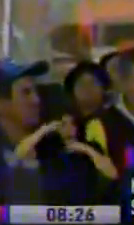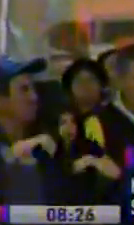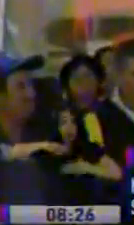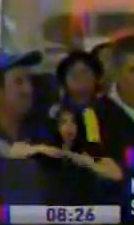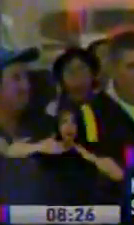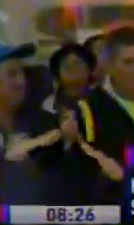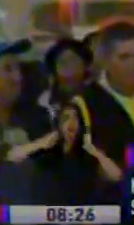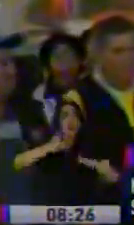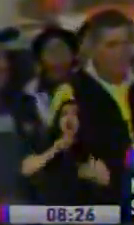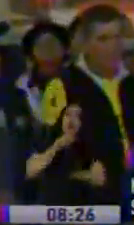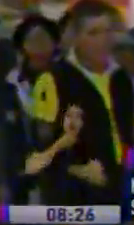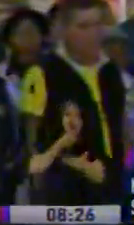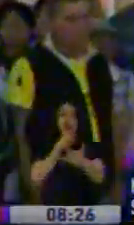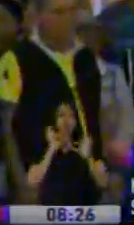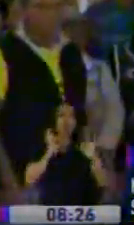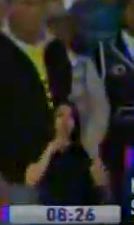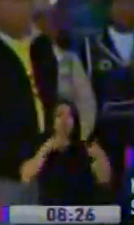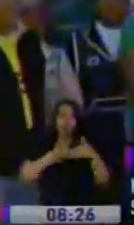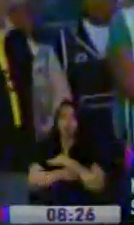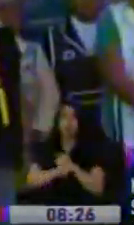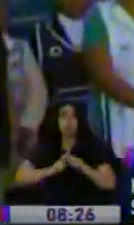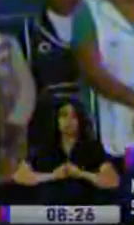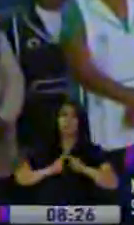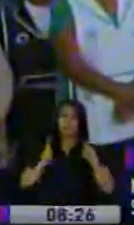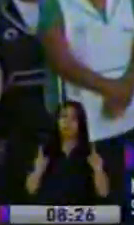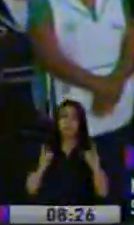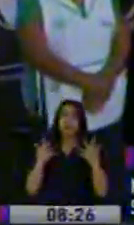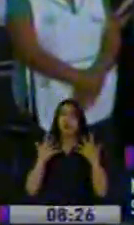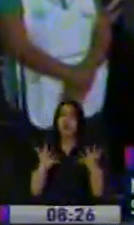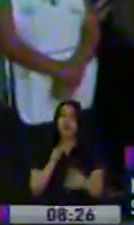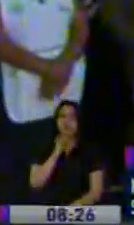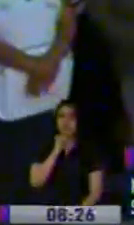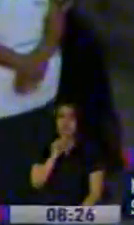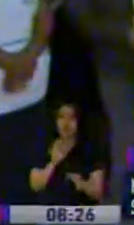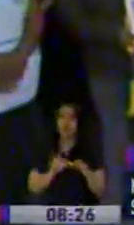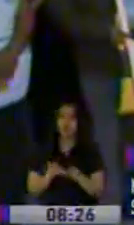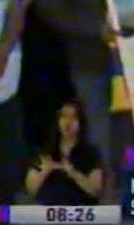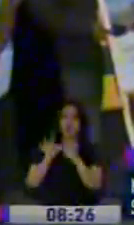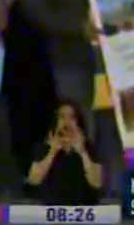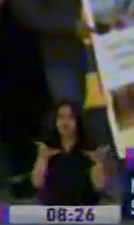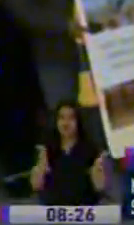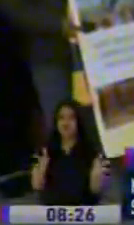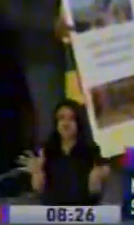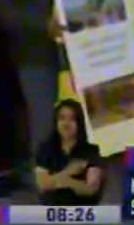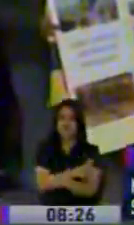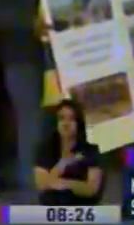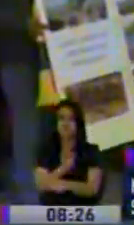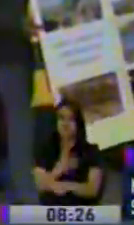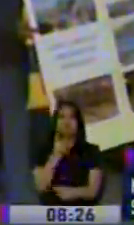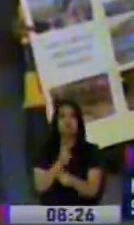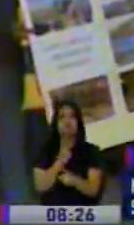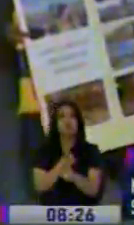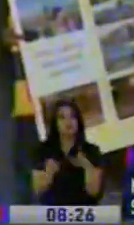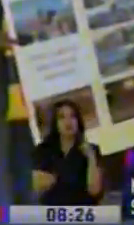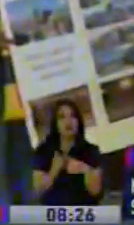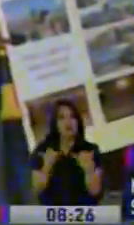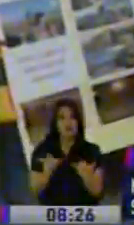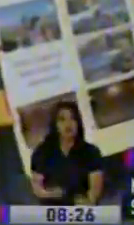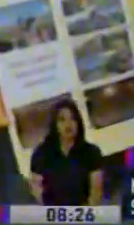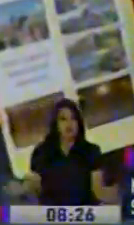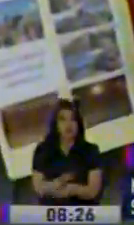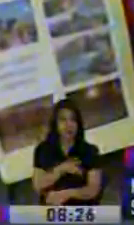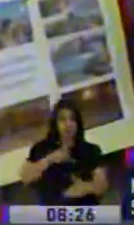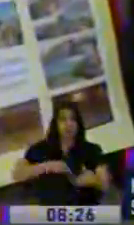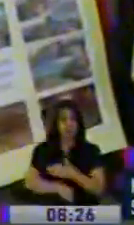pero lamentablemente había muchas obras que faltaban aún y es por eso que aún no se ha podido inaugurar. Ya